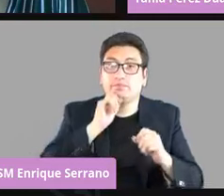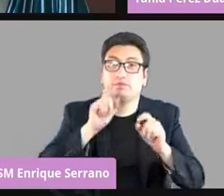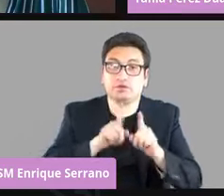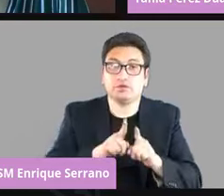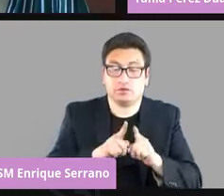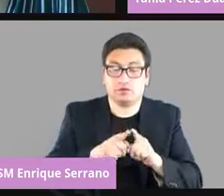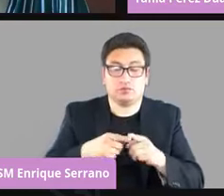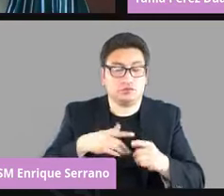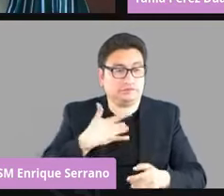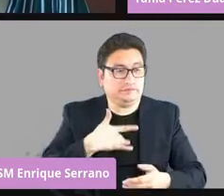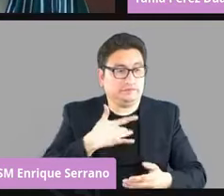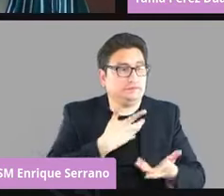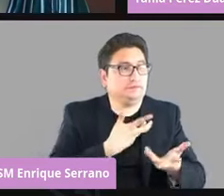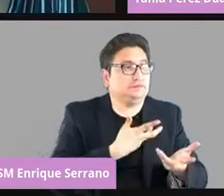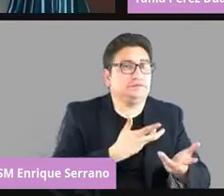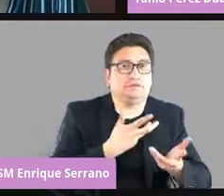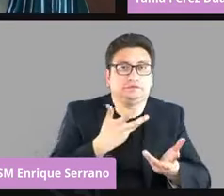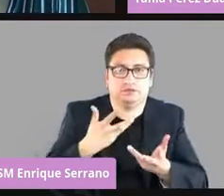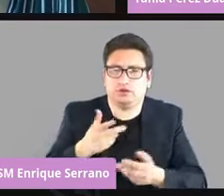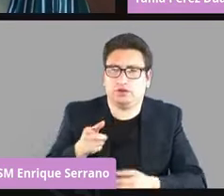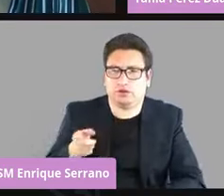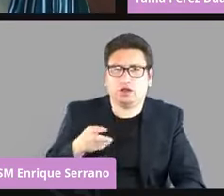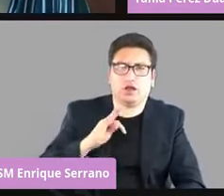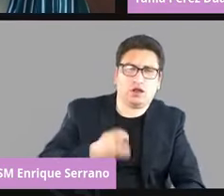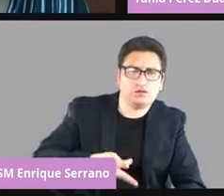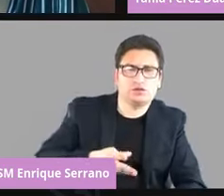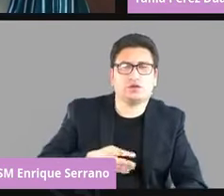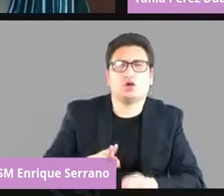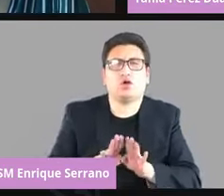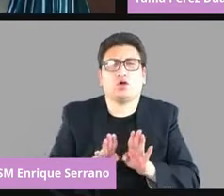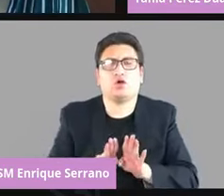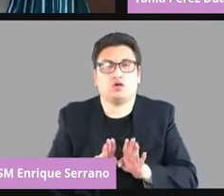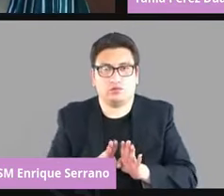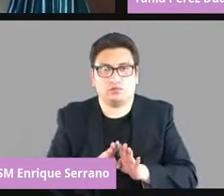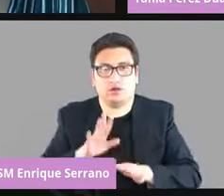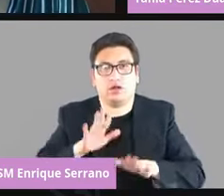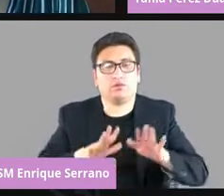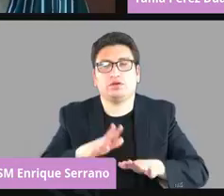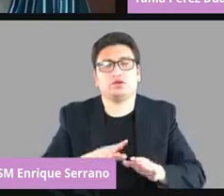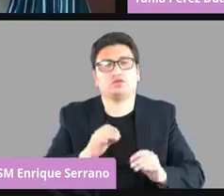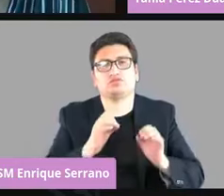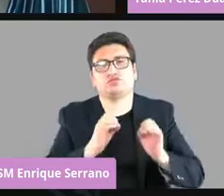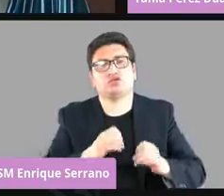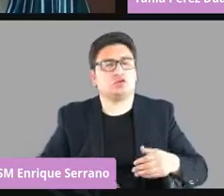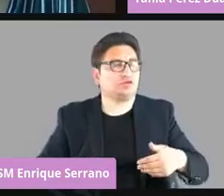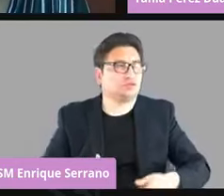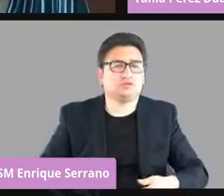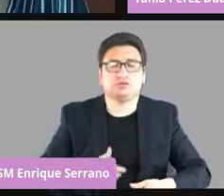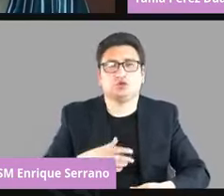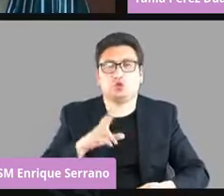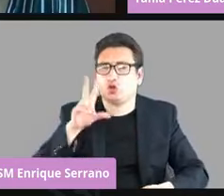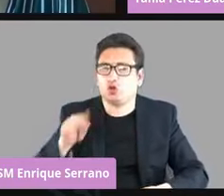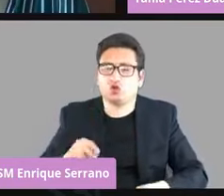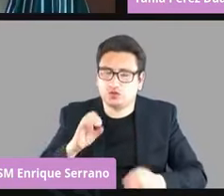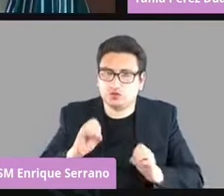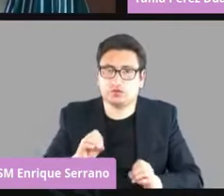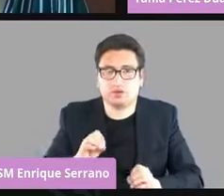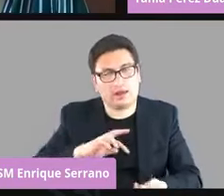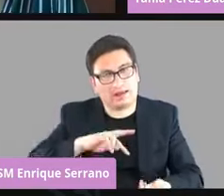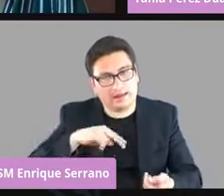su ansiedad y su incomodidad. Estamos como muy acostumbrados de cero ansiedad, no estés incómodo y aquí la idea es